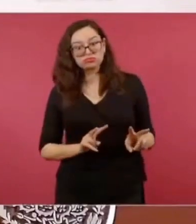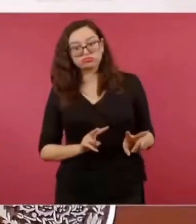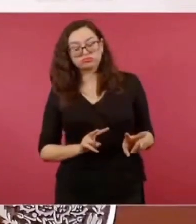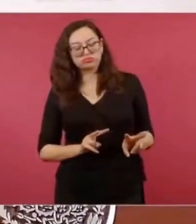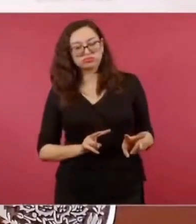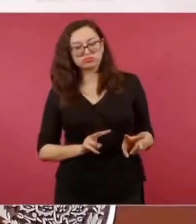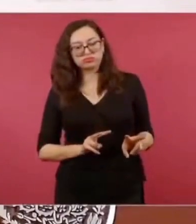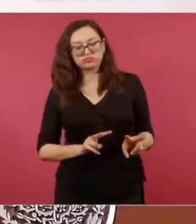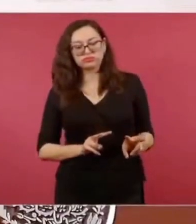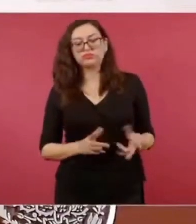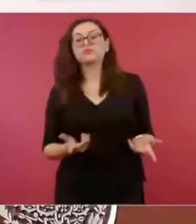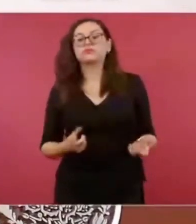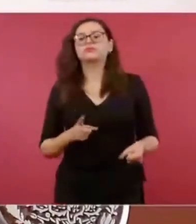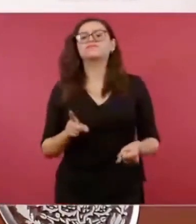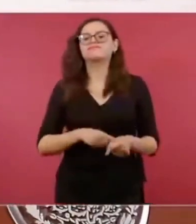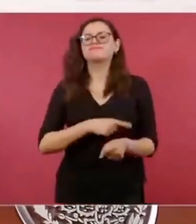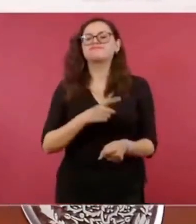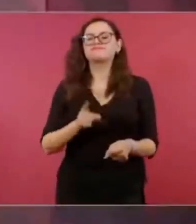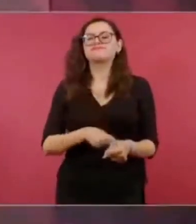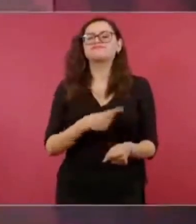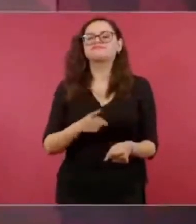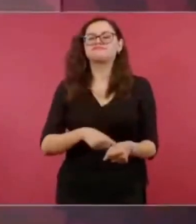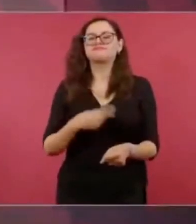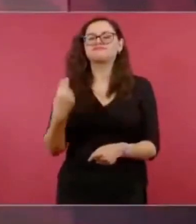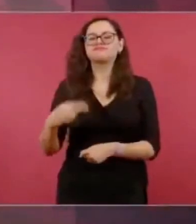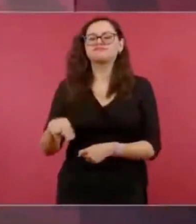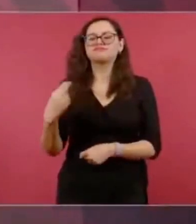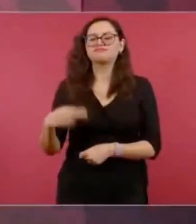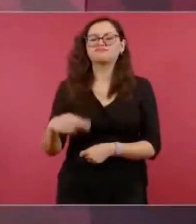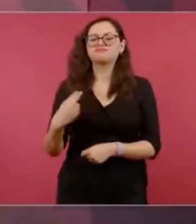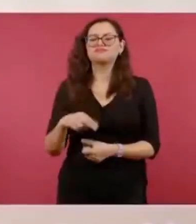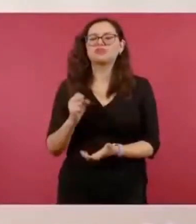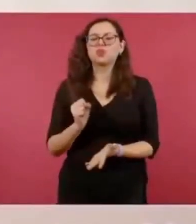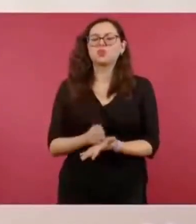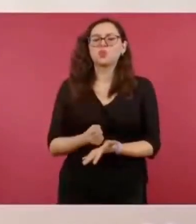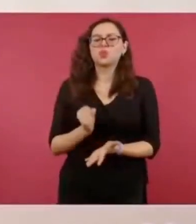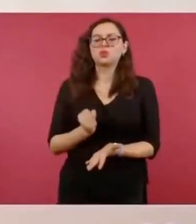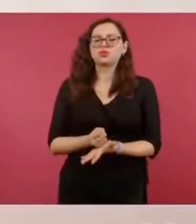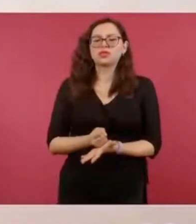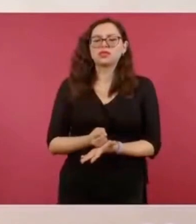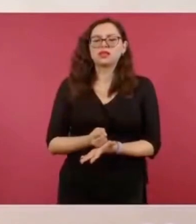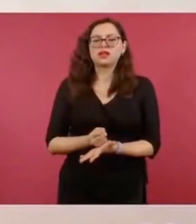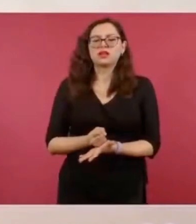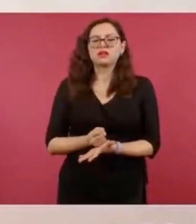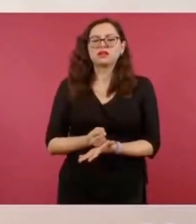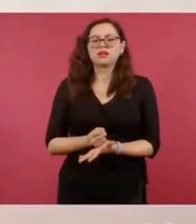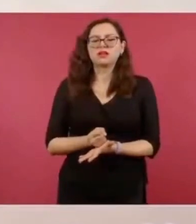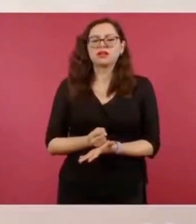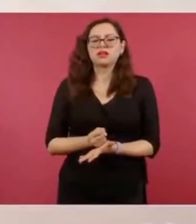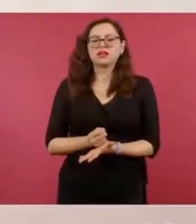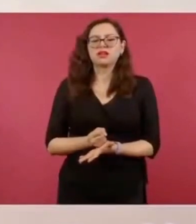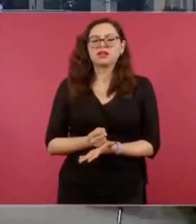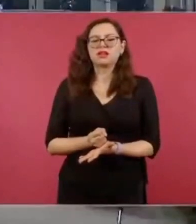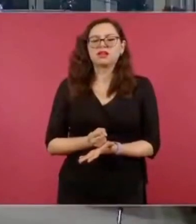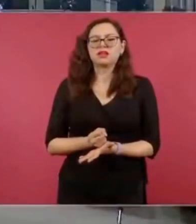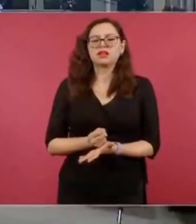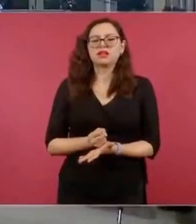¿Cómo se le llama al refresco? La botella, aguas.